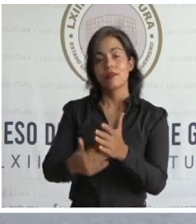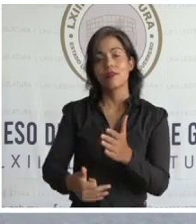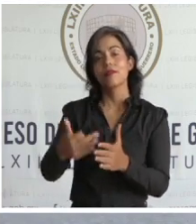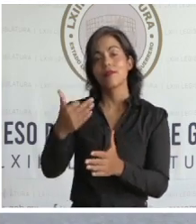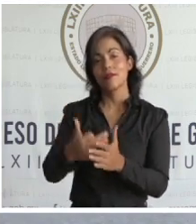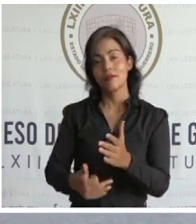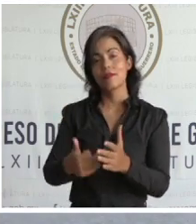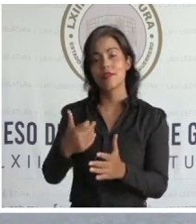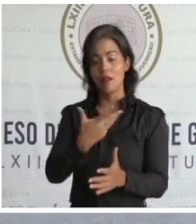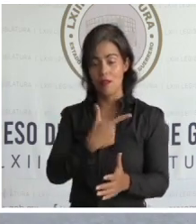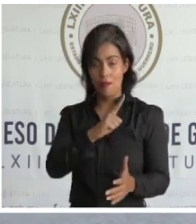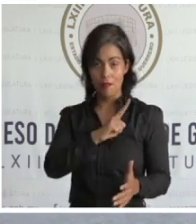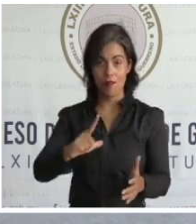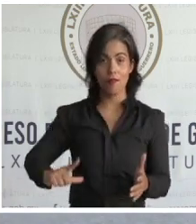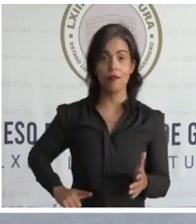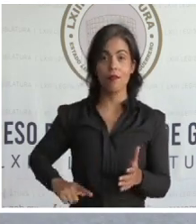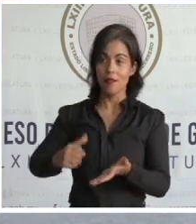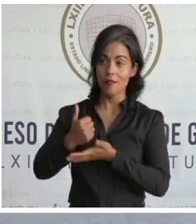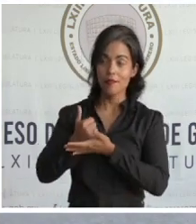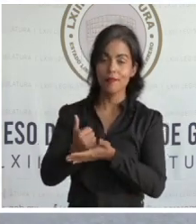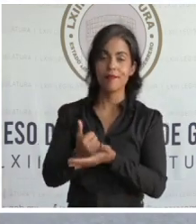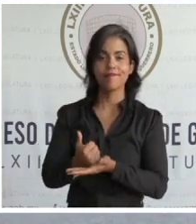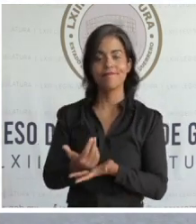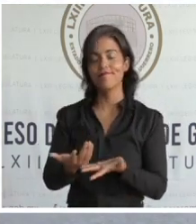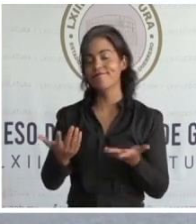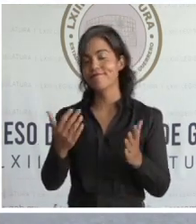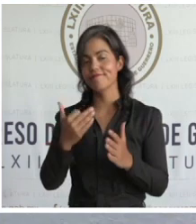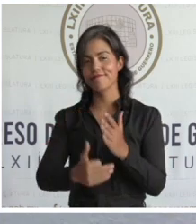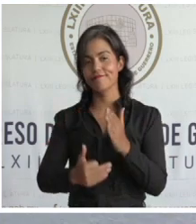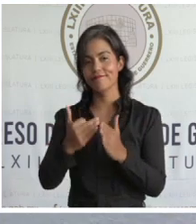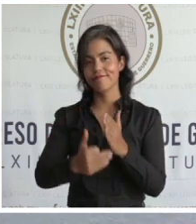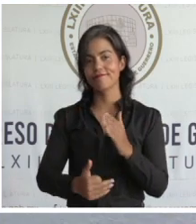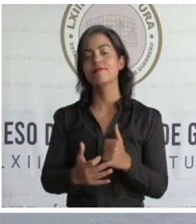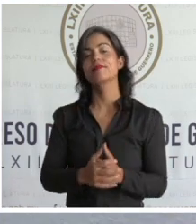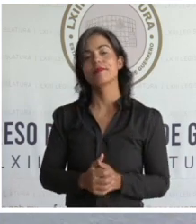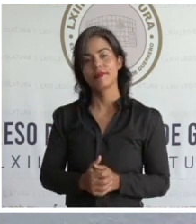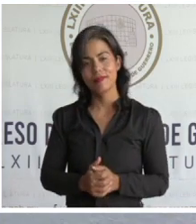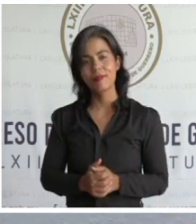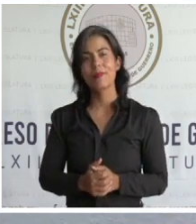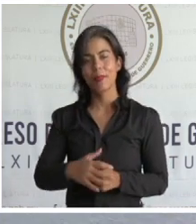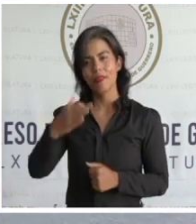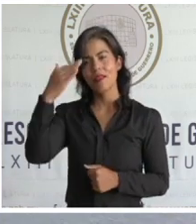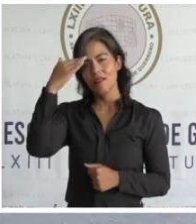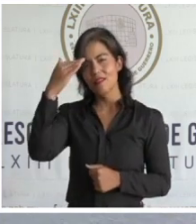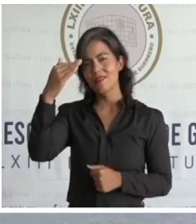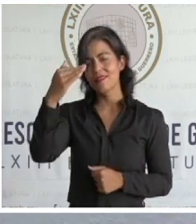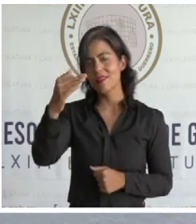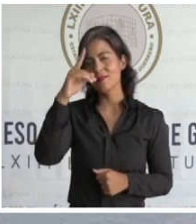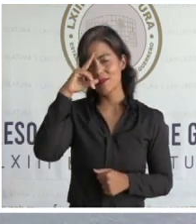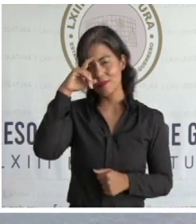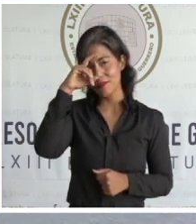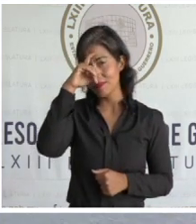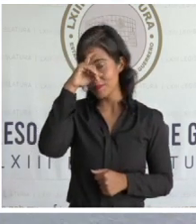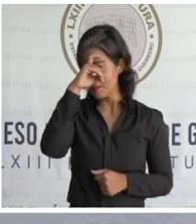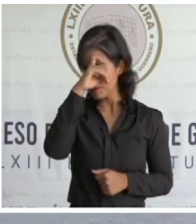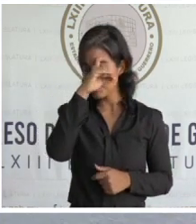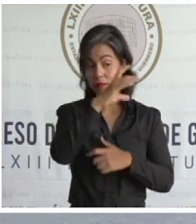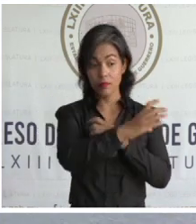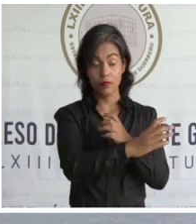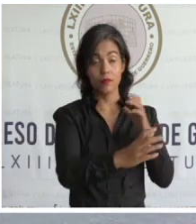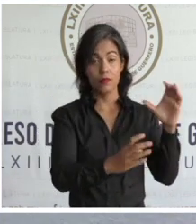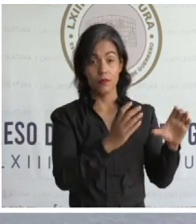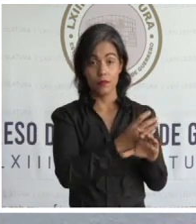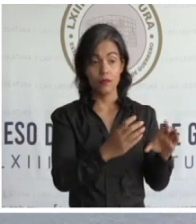Gubernamental. Son tiempos muy difíciles que vivimos. Los precios de los productos de la